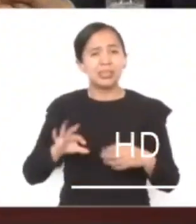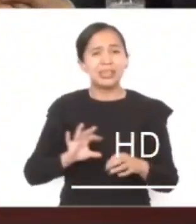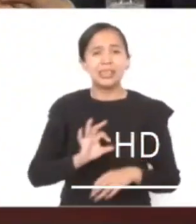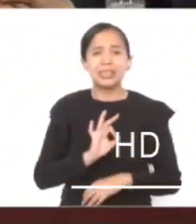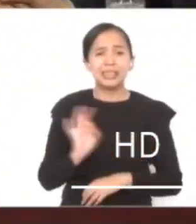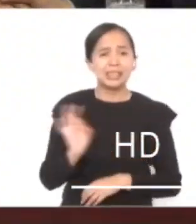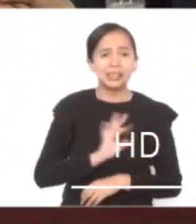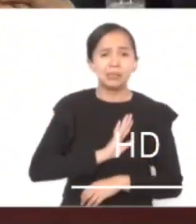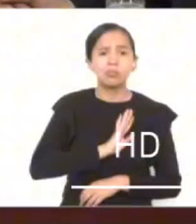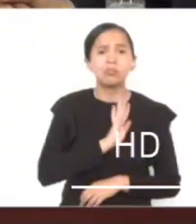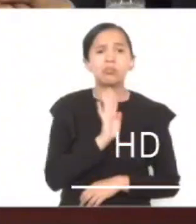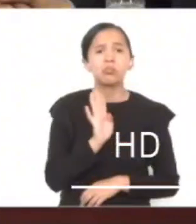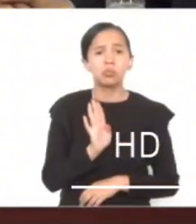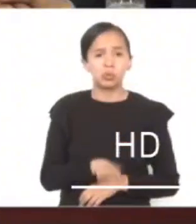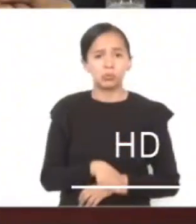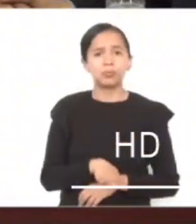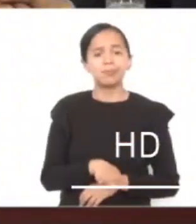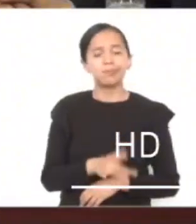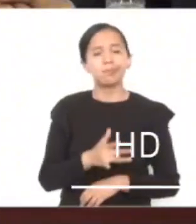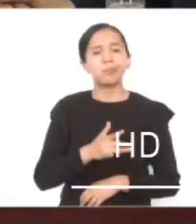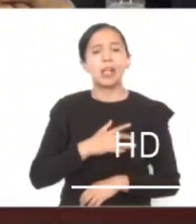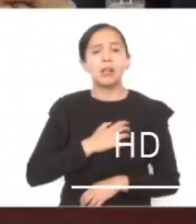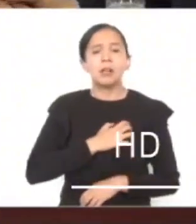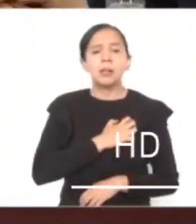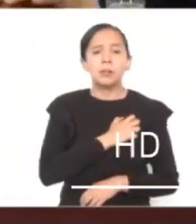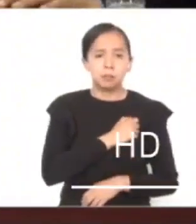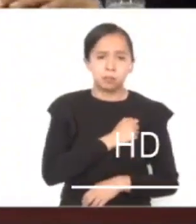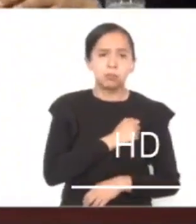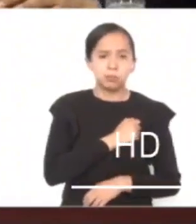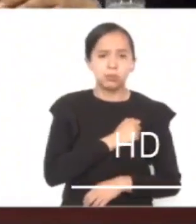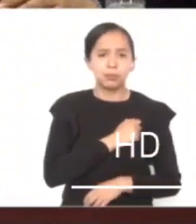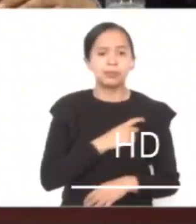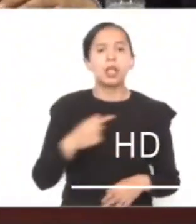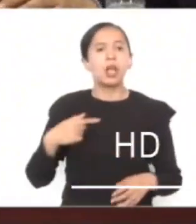esos acontecimientos. También les